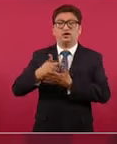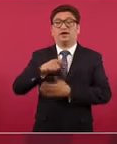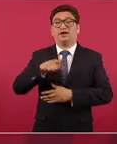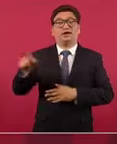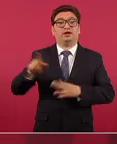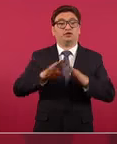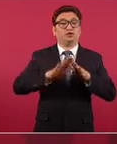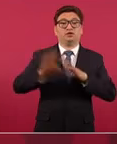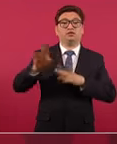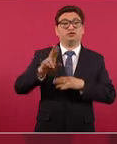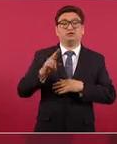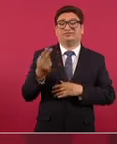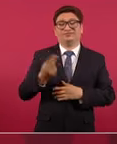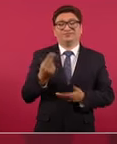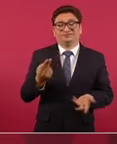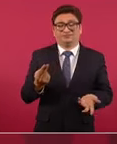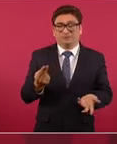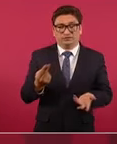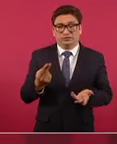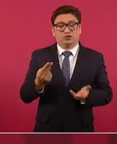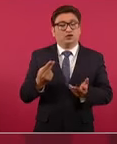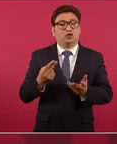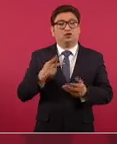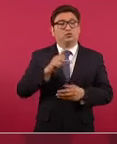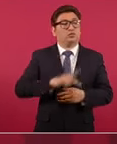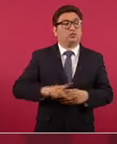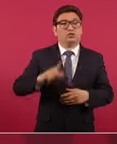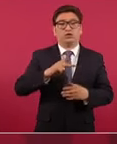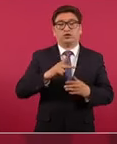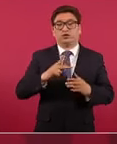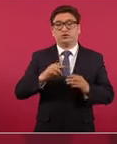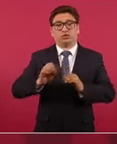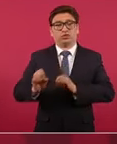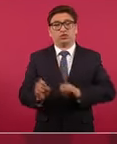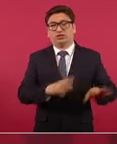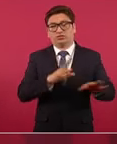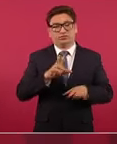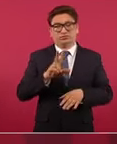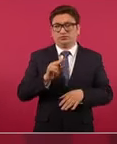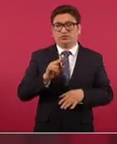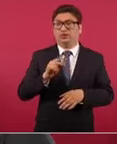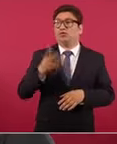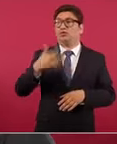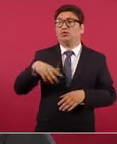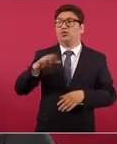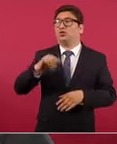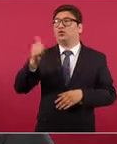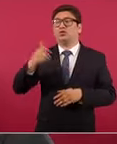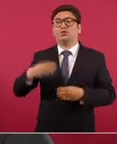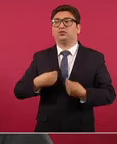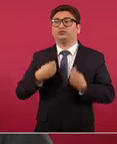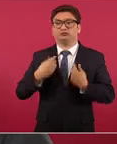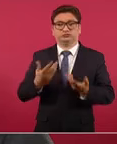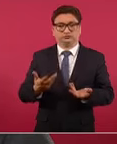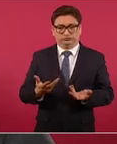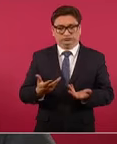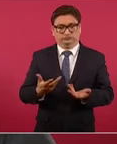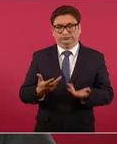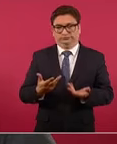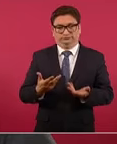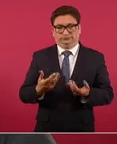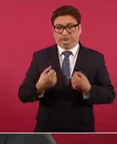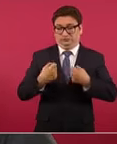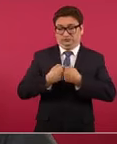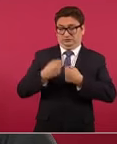de abandonar sus pueblos para irse a buscar la visa del otro lado de la